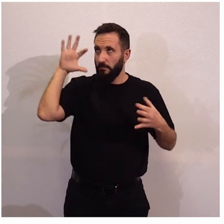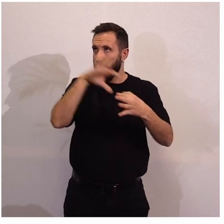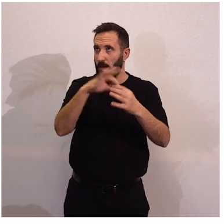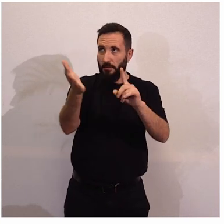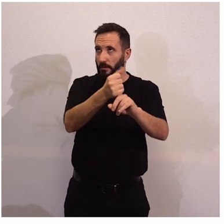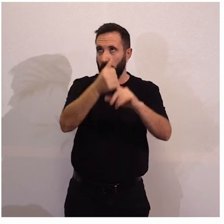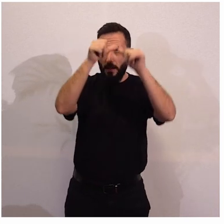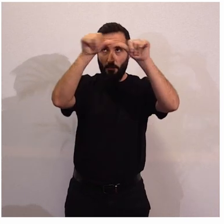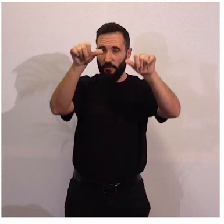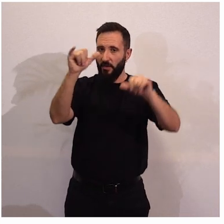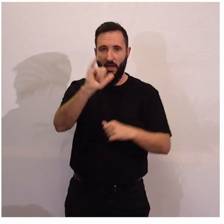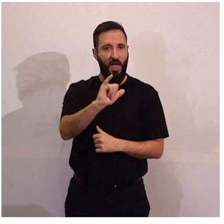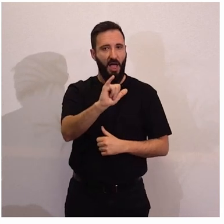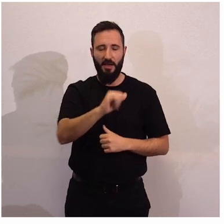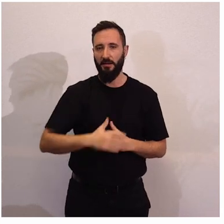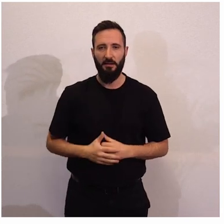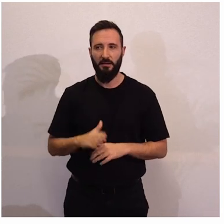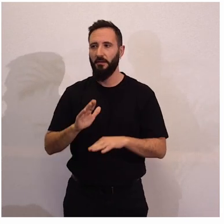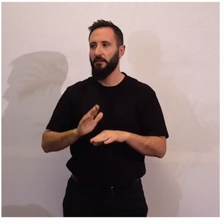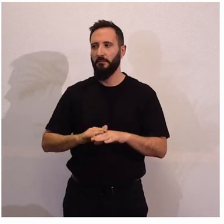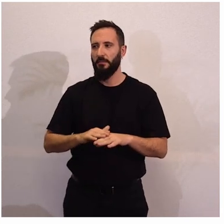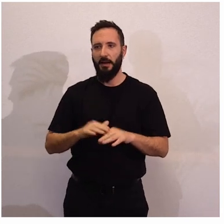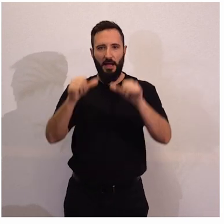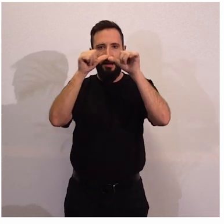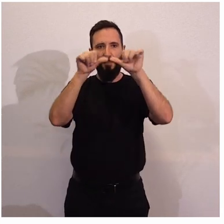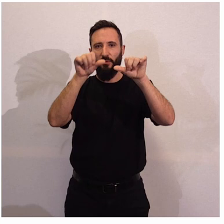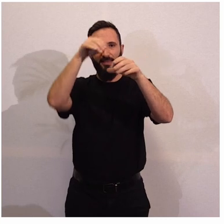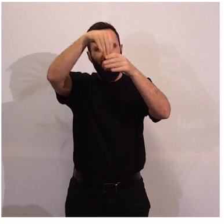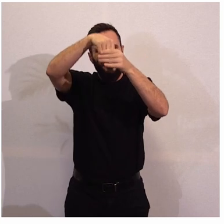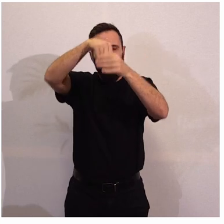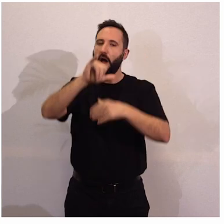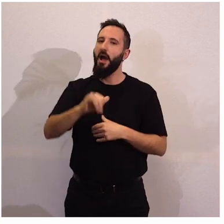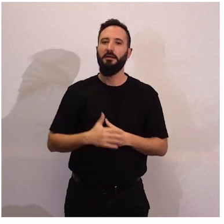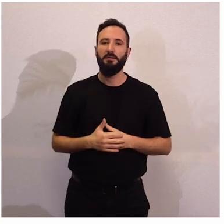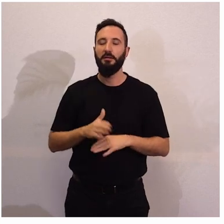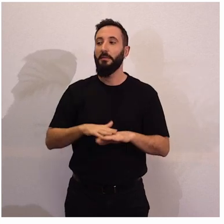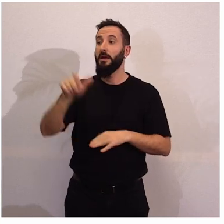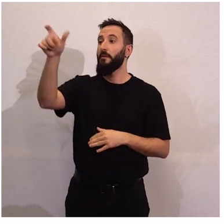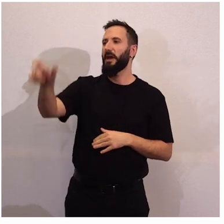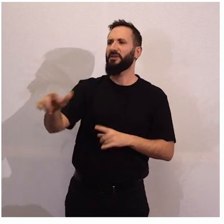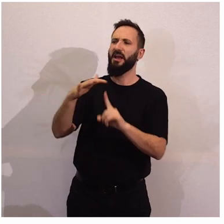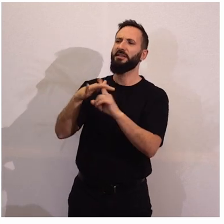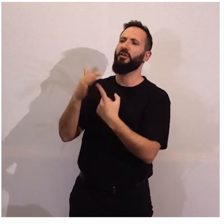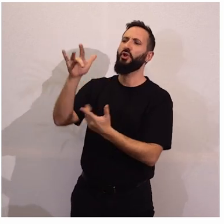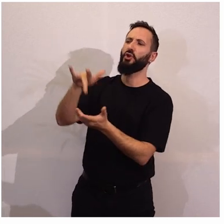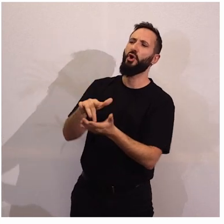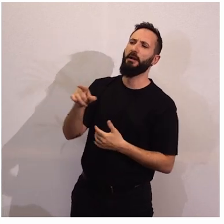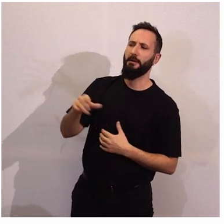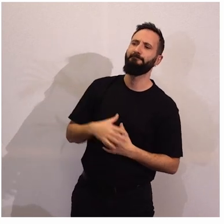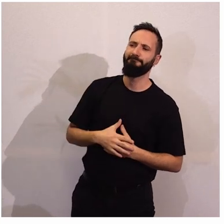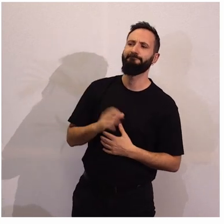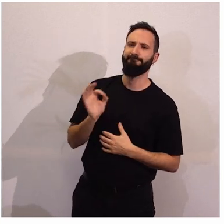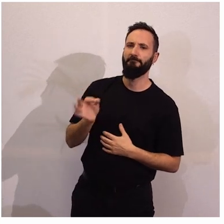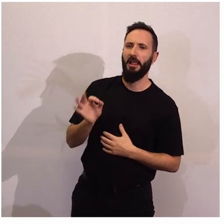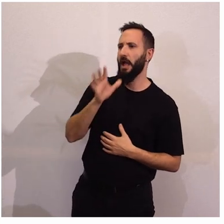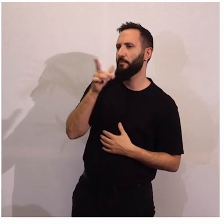hay un prejuicio sobre, tenéis un prejuicio sobre eso. A esta persona le ha pasado eso, claro, es